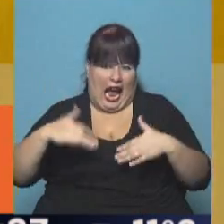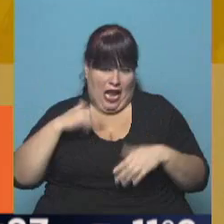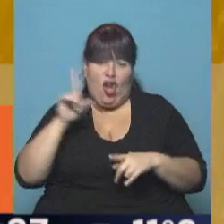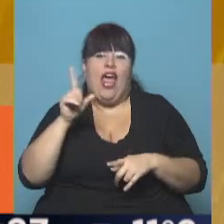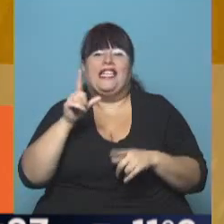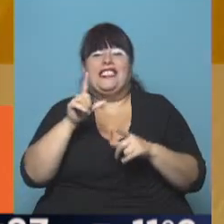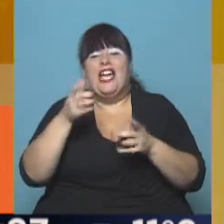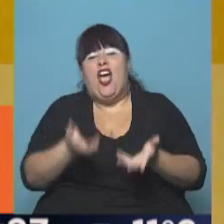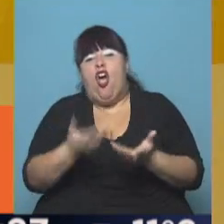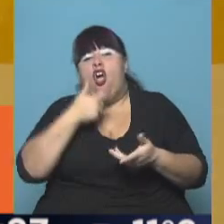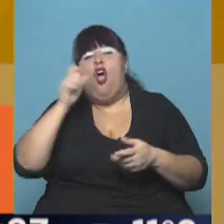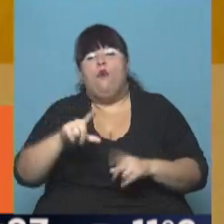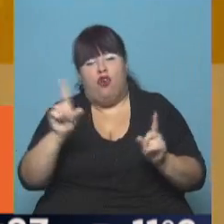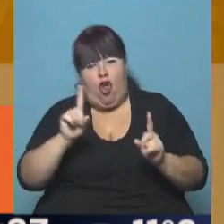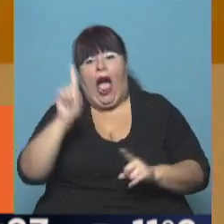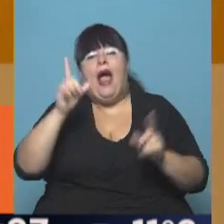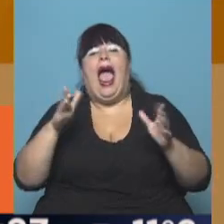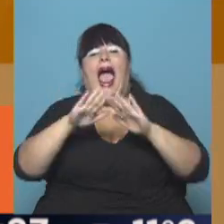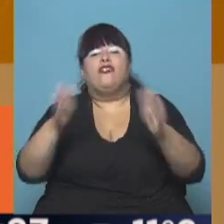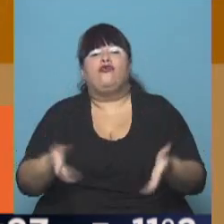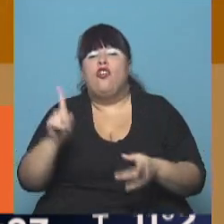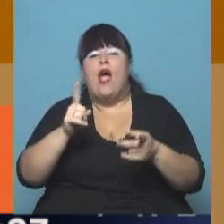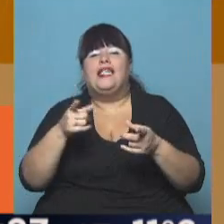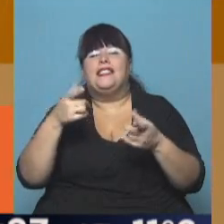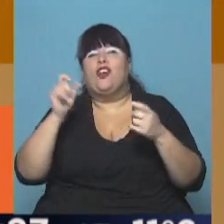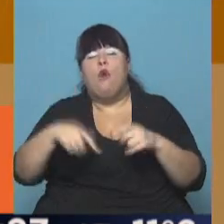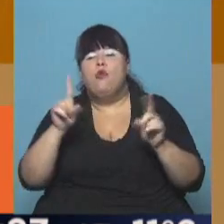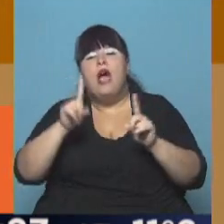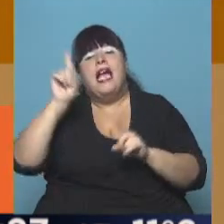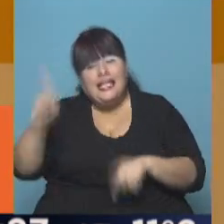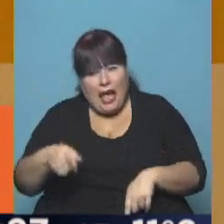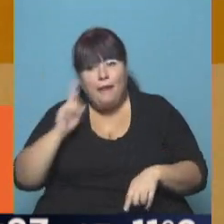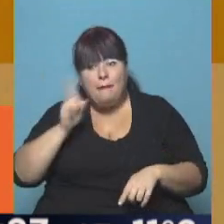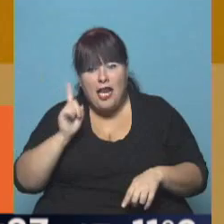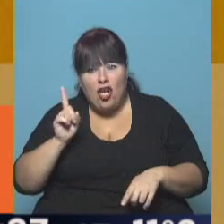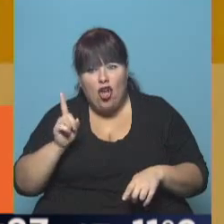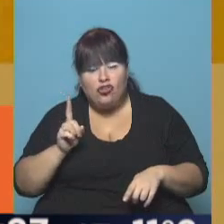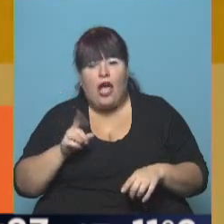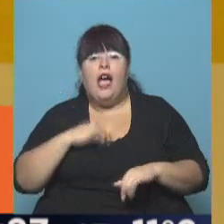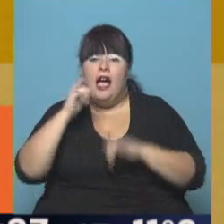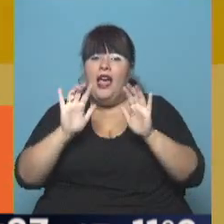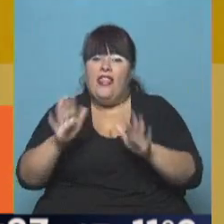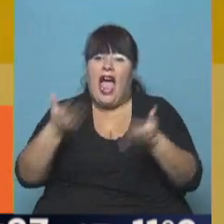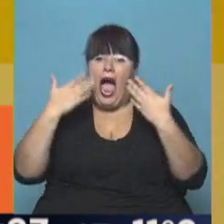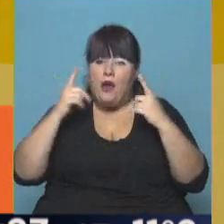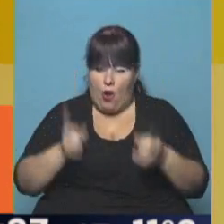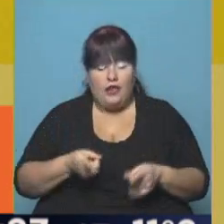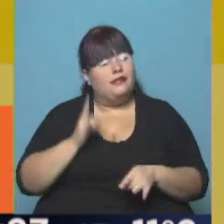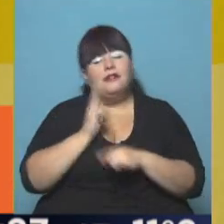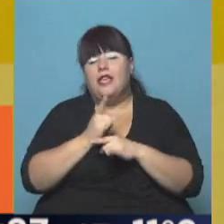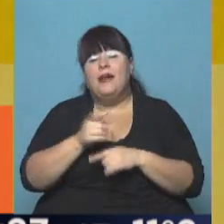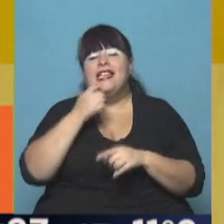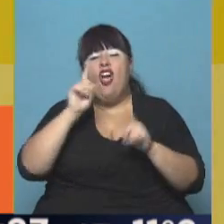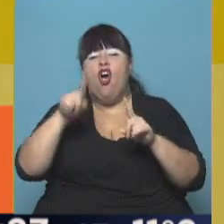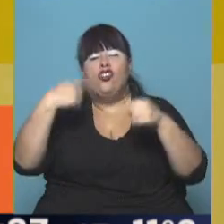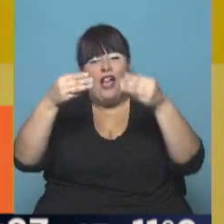decir no es el leño el calentador común aquellas cosas pero que no son tiro balanceado aún aquellas son peligrosas y hay que dejarle algo abierto si las que no